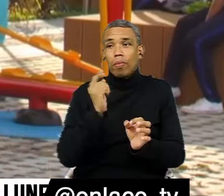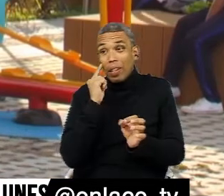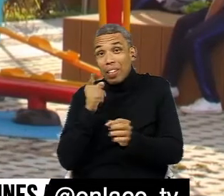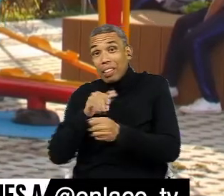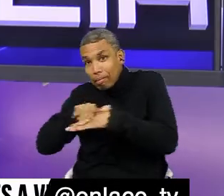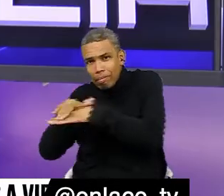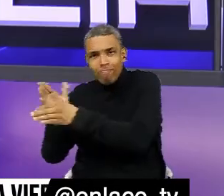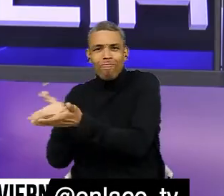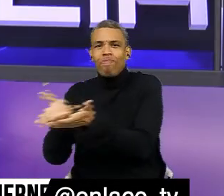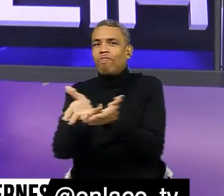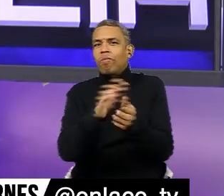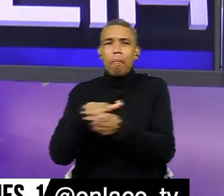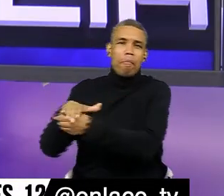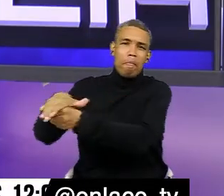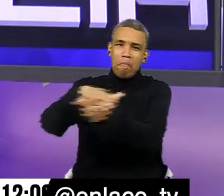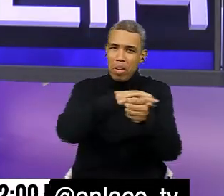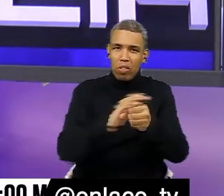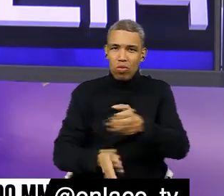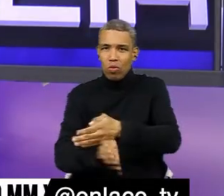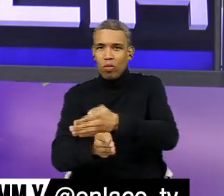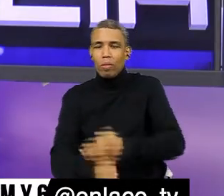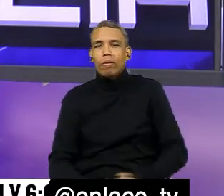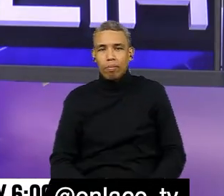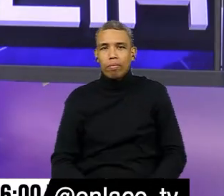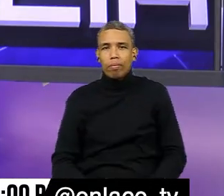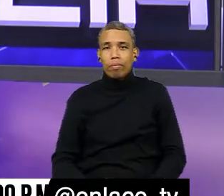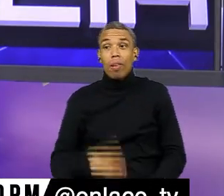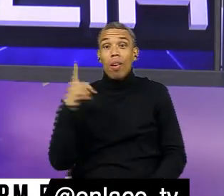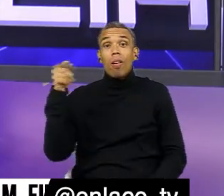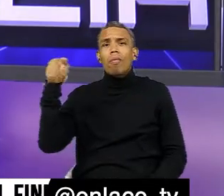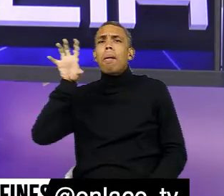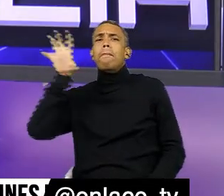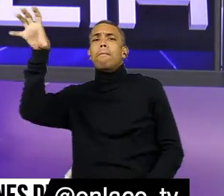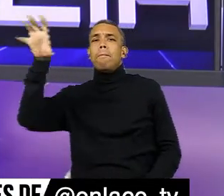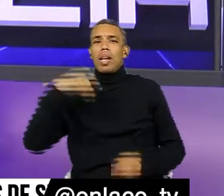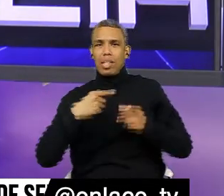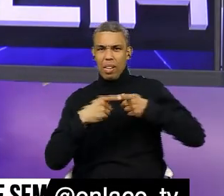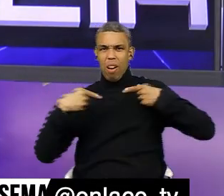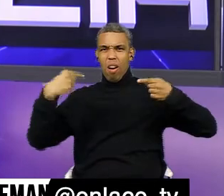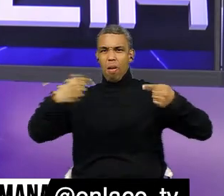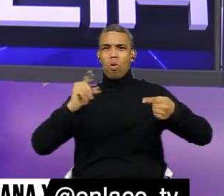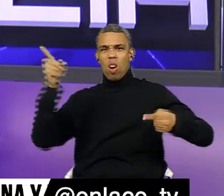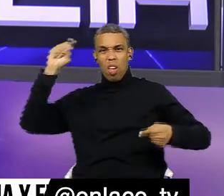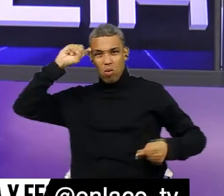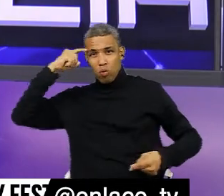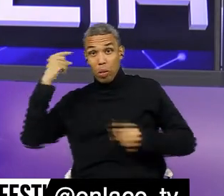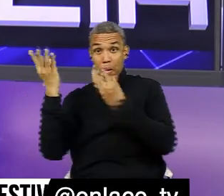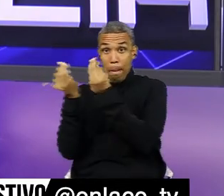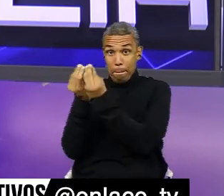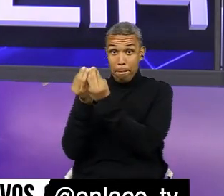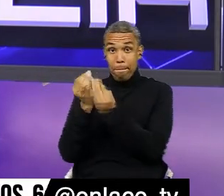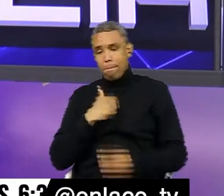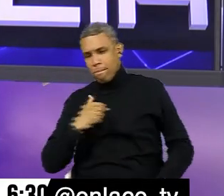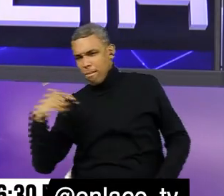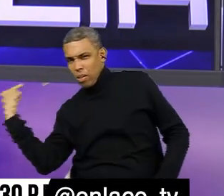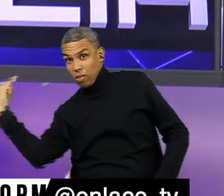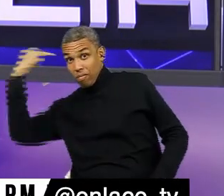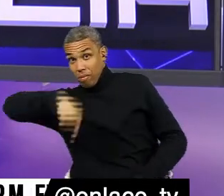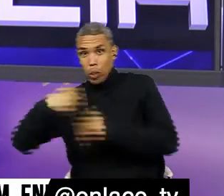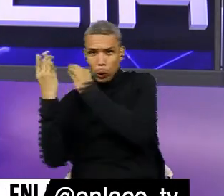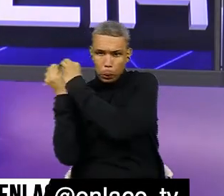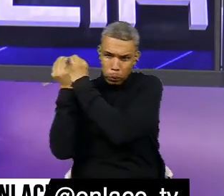ciudad. Y visita de japoneses al río Magdalena en compañía del IDEAM para tema de inundaciones. Los orientales se